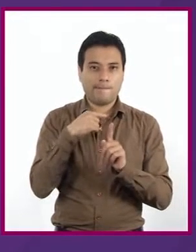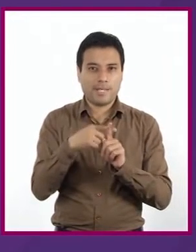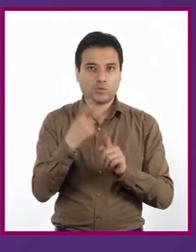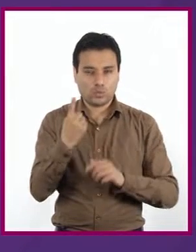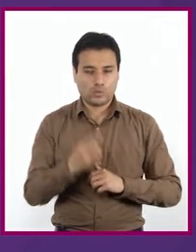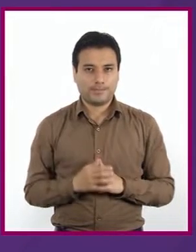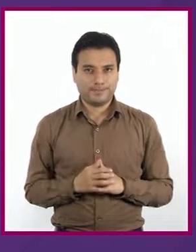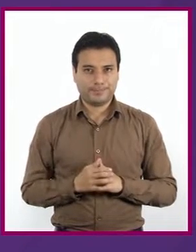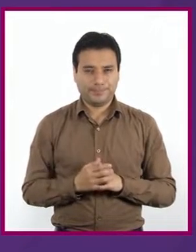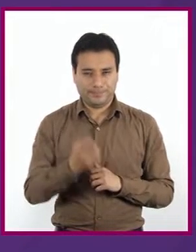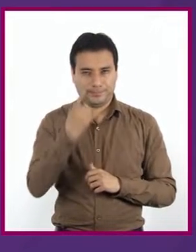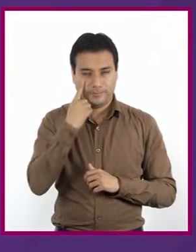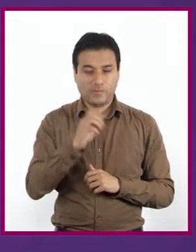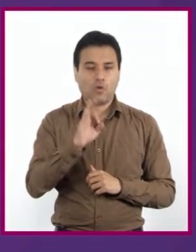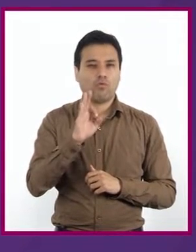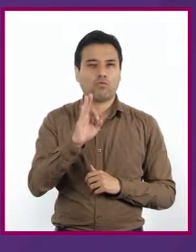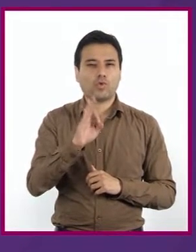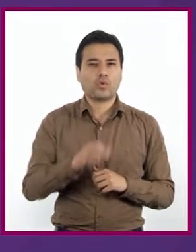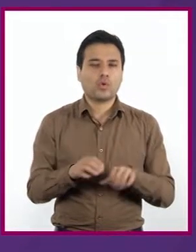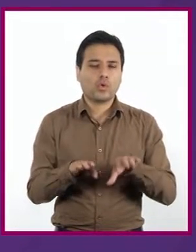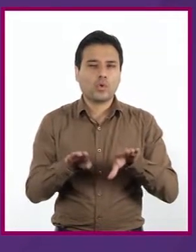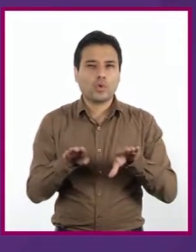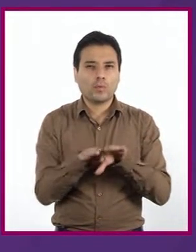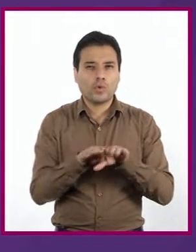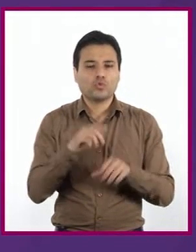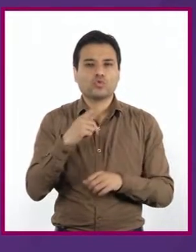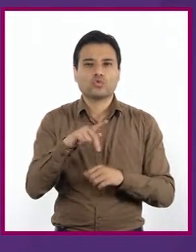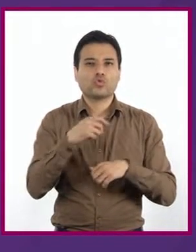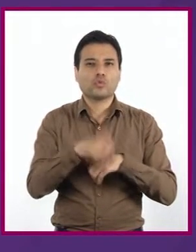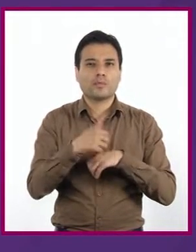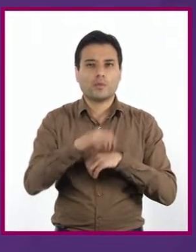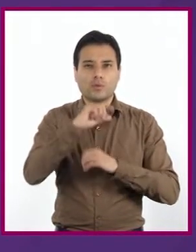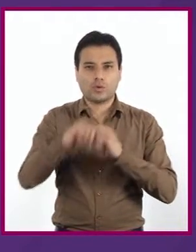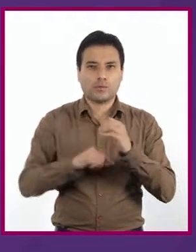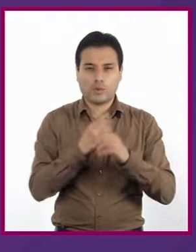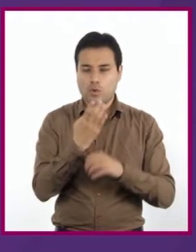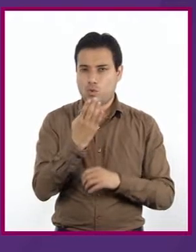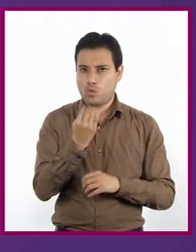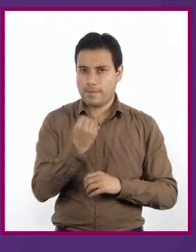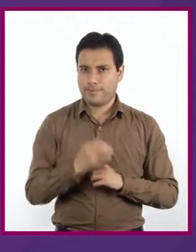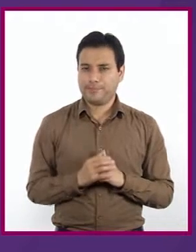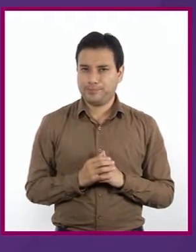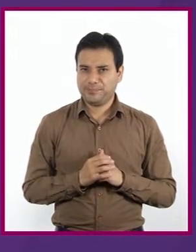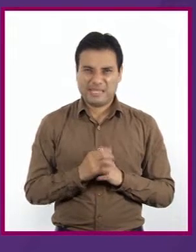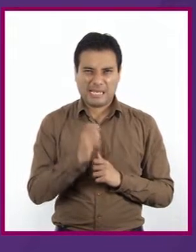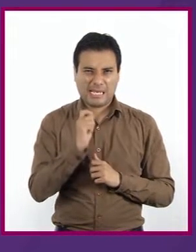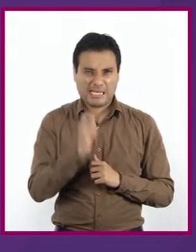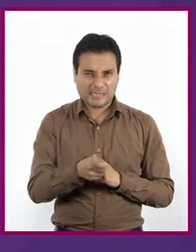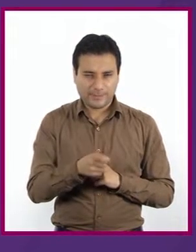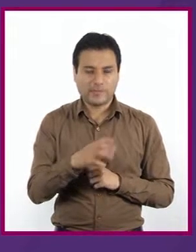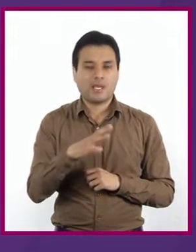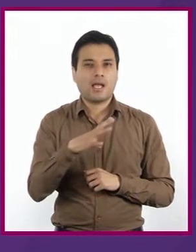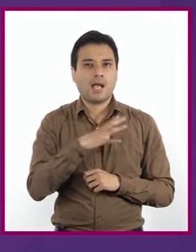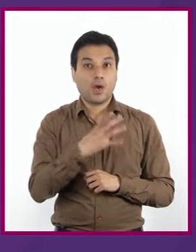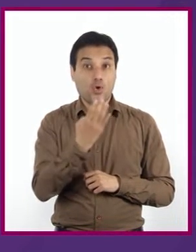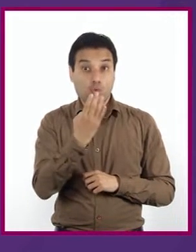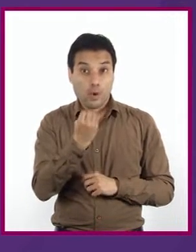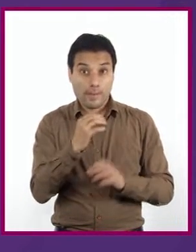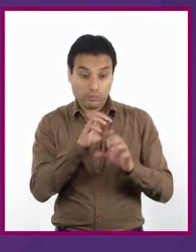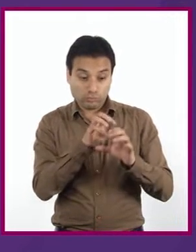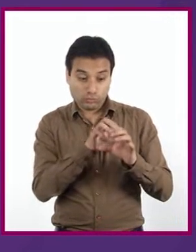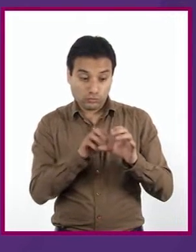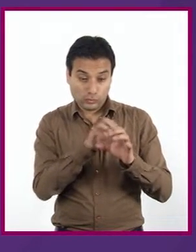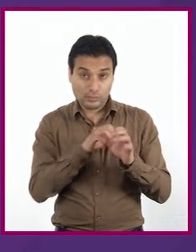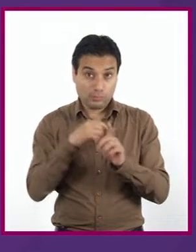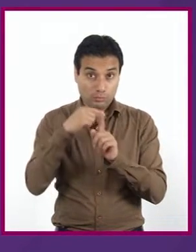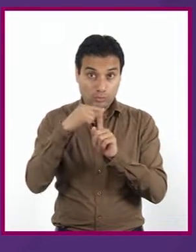el caso del flúor, tenemos que su número atómico es 9. Esto nos refiere que tiene 9 protones con carga